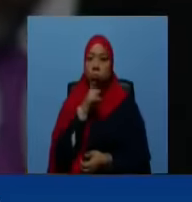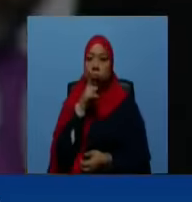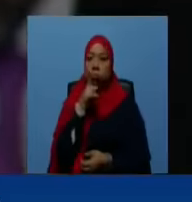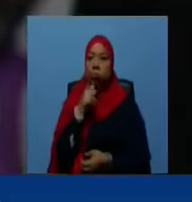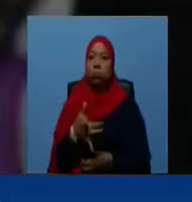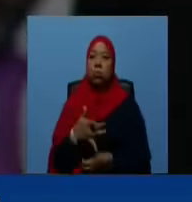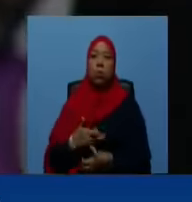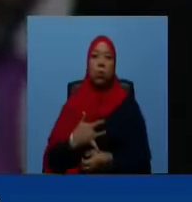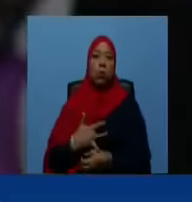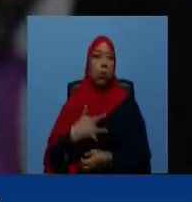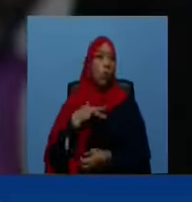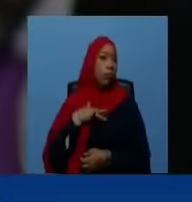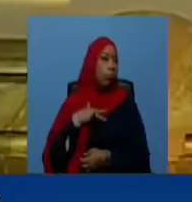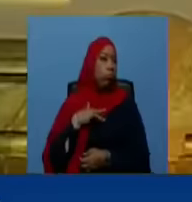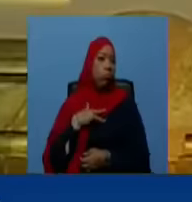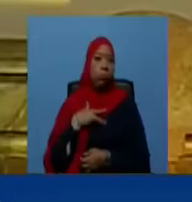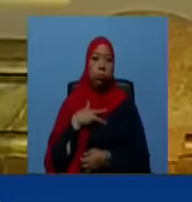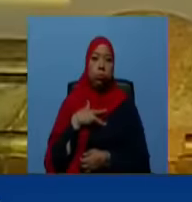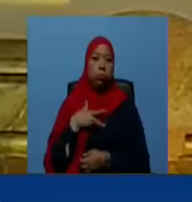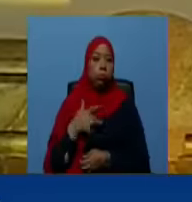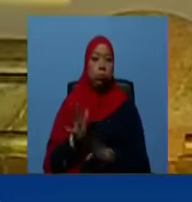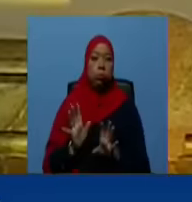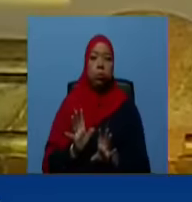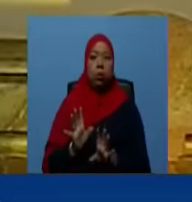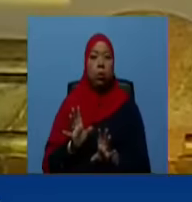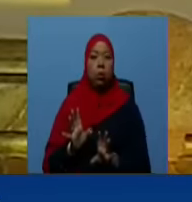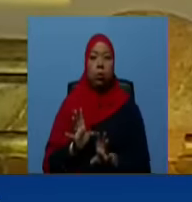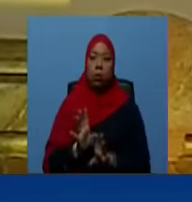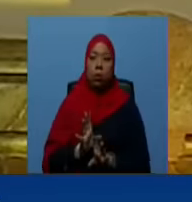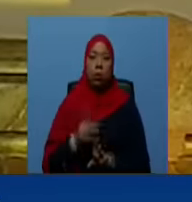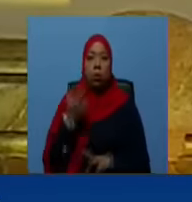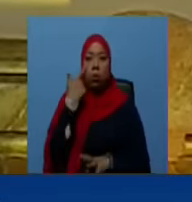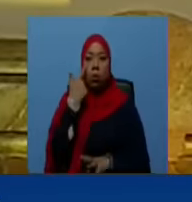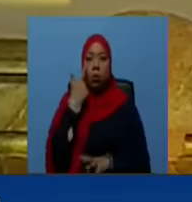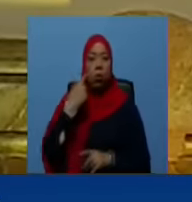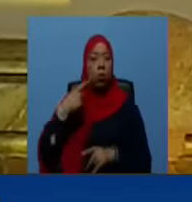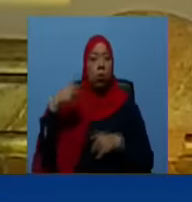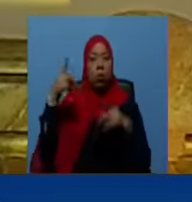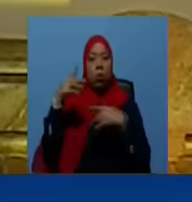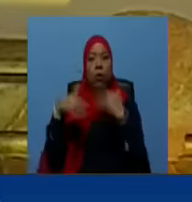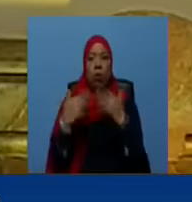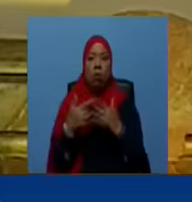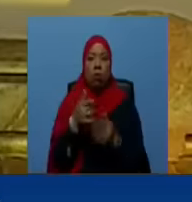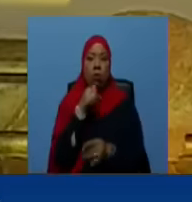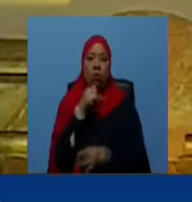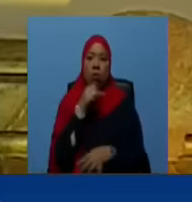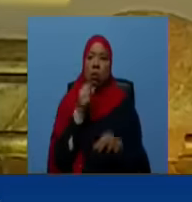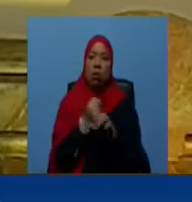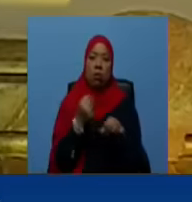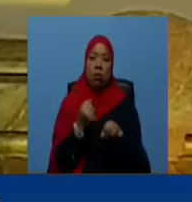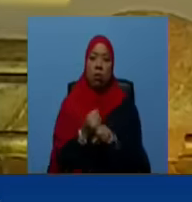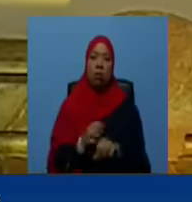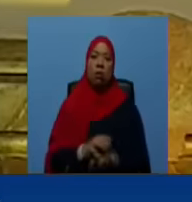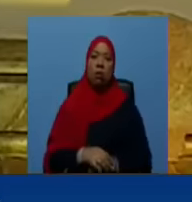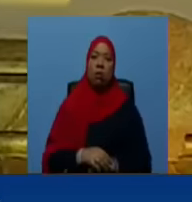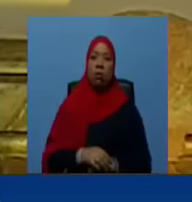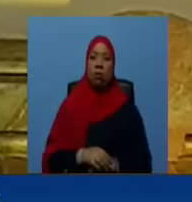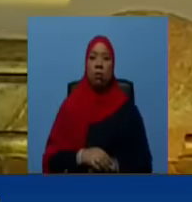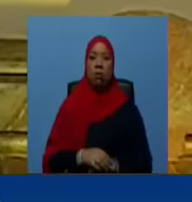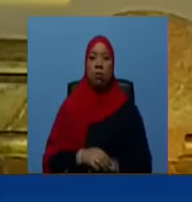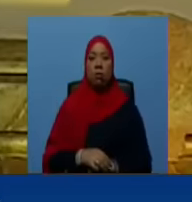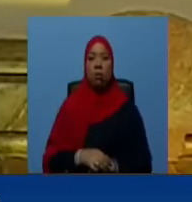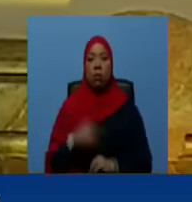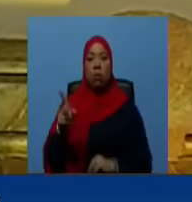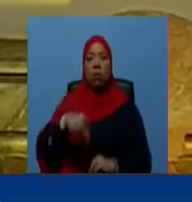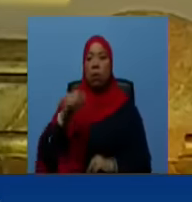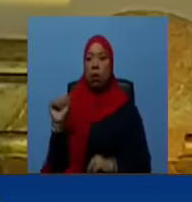En vivo y directo. Después con esas imágenes y los equipos ultramodernos que tiene nuestra